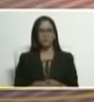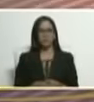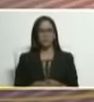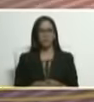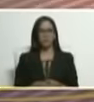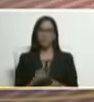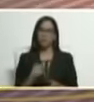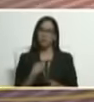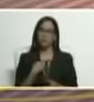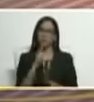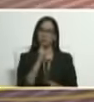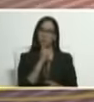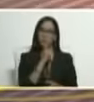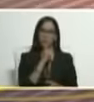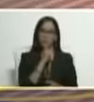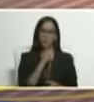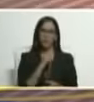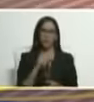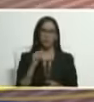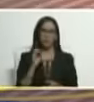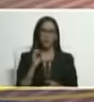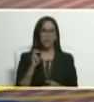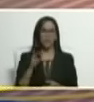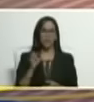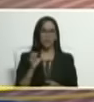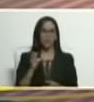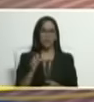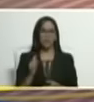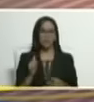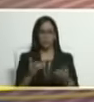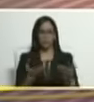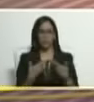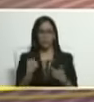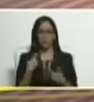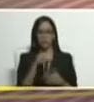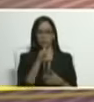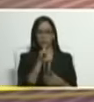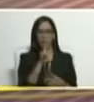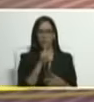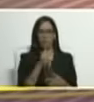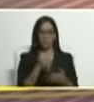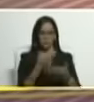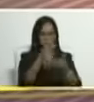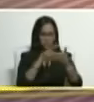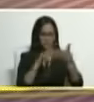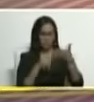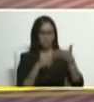Cuando yo nombré a Tellechea en Pequibem, me mandó los primeros informes y daban ganas de llorar.